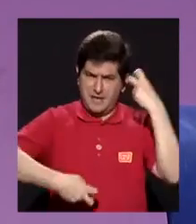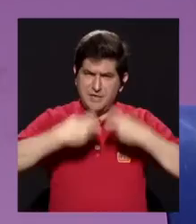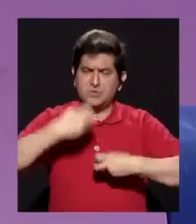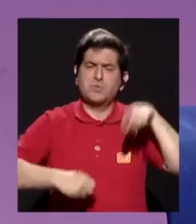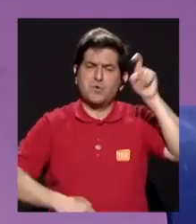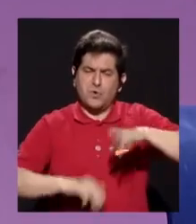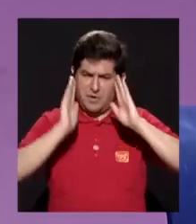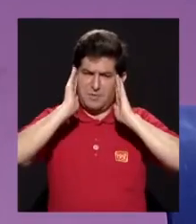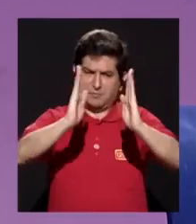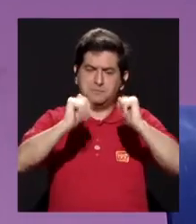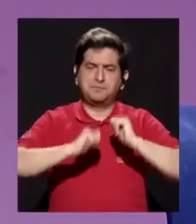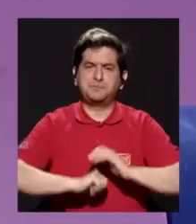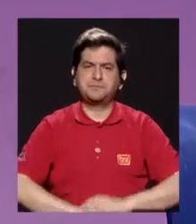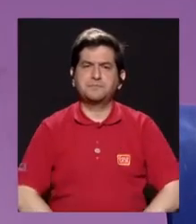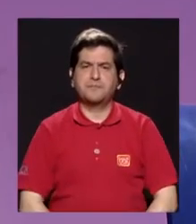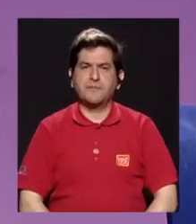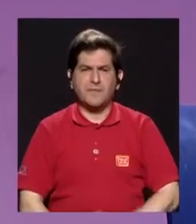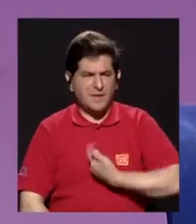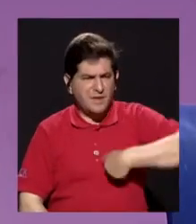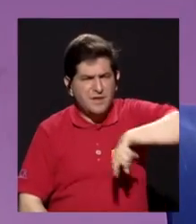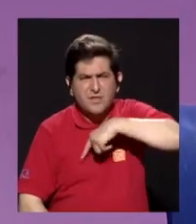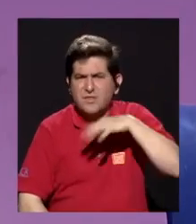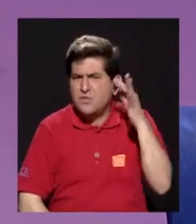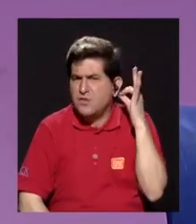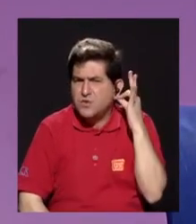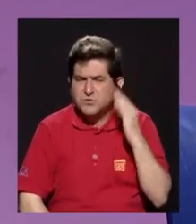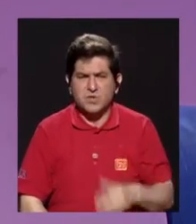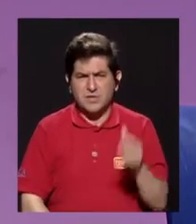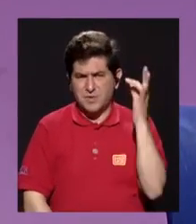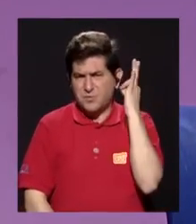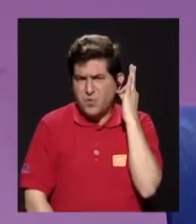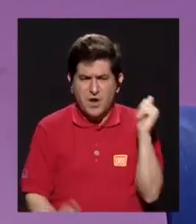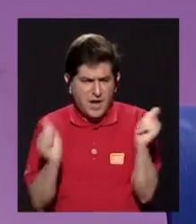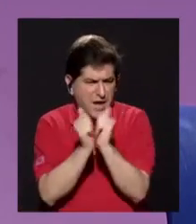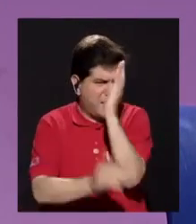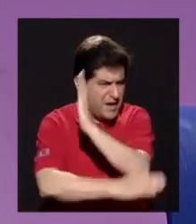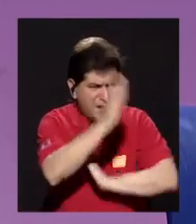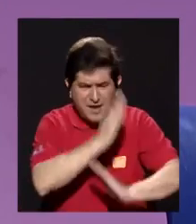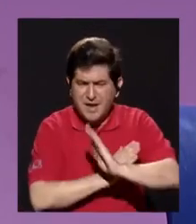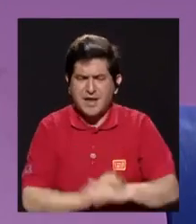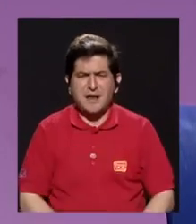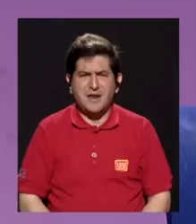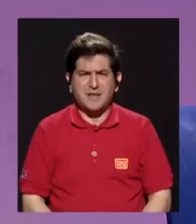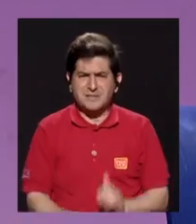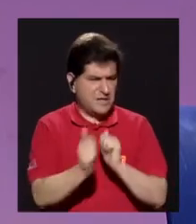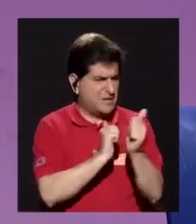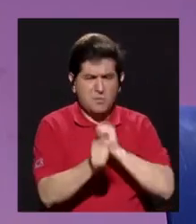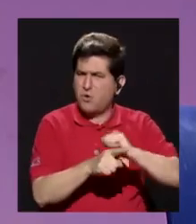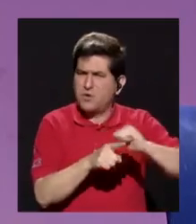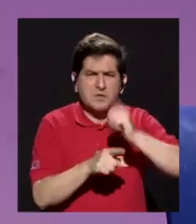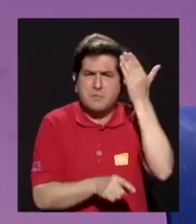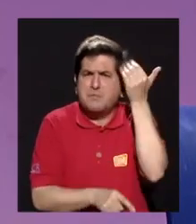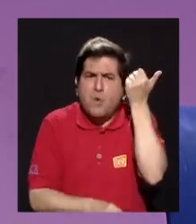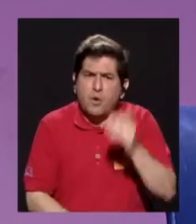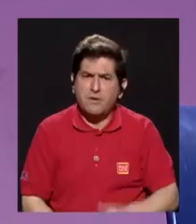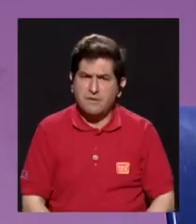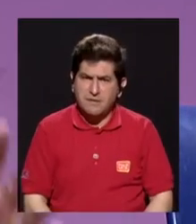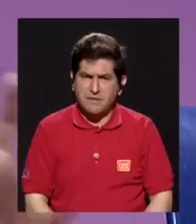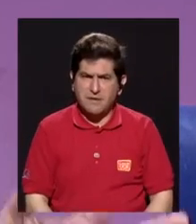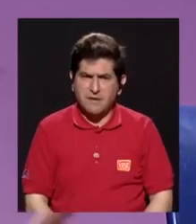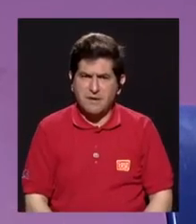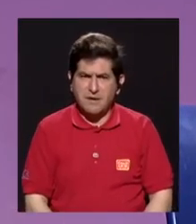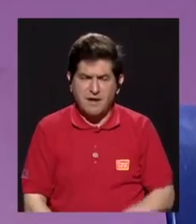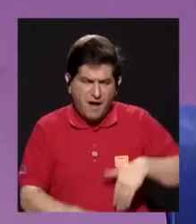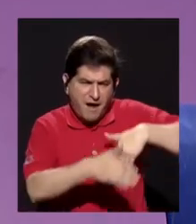se debería atender, ¿verdad? ¿Por qué no estamos las mujeres con discapacidad practicando algún deporte? Entonces, sí, definitivo. Hay